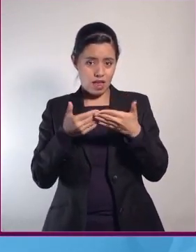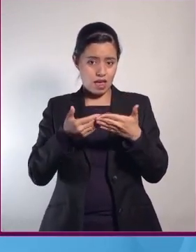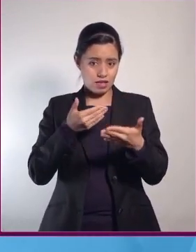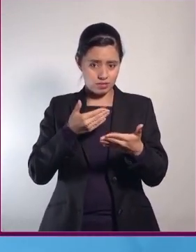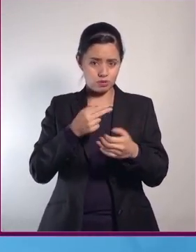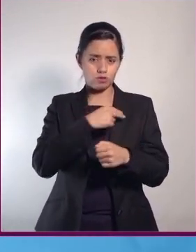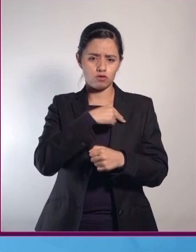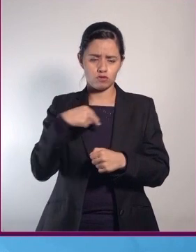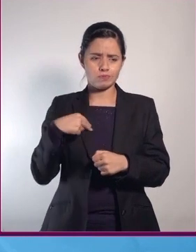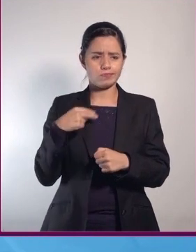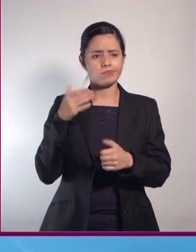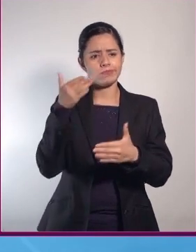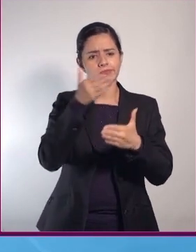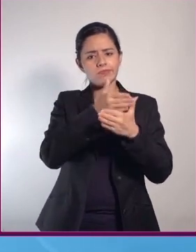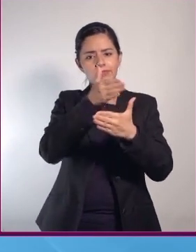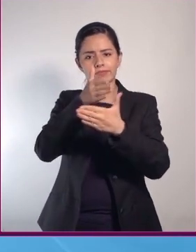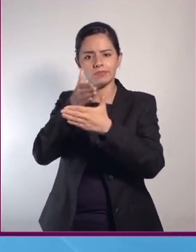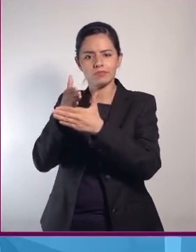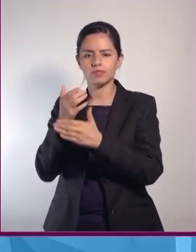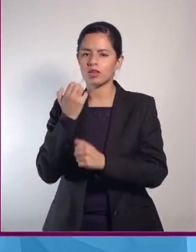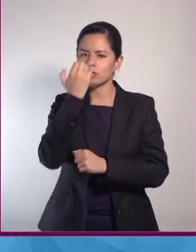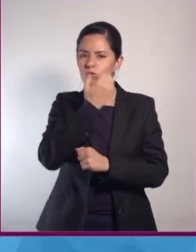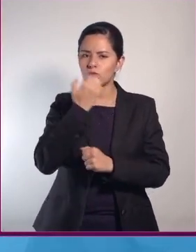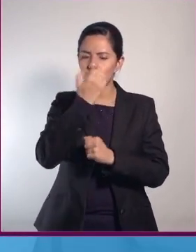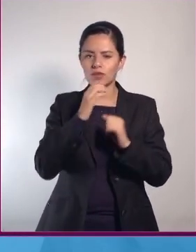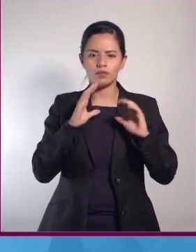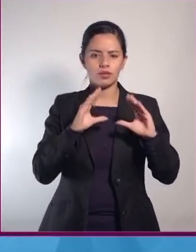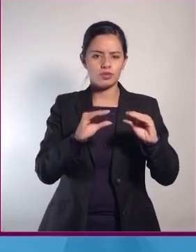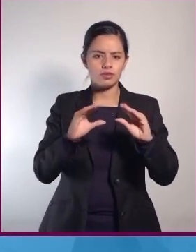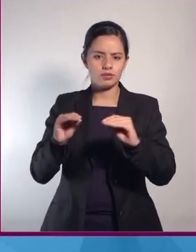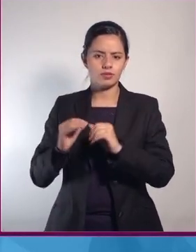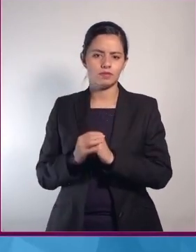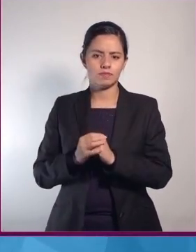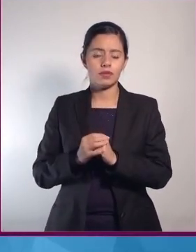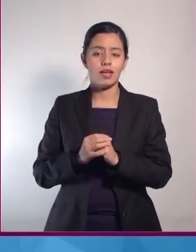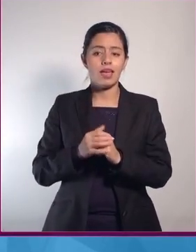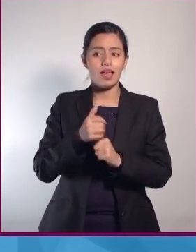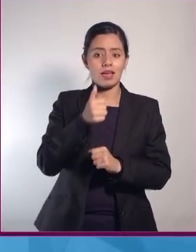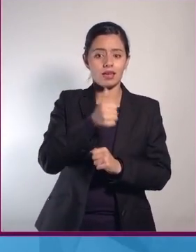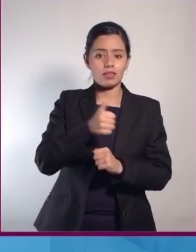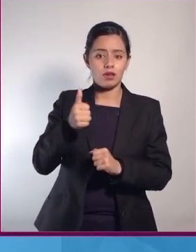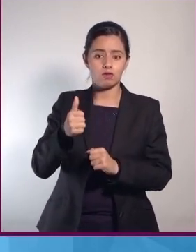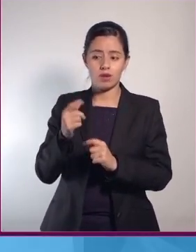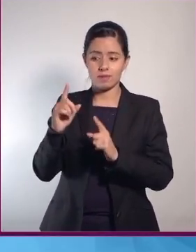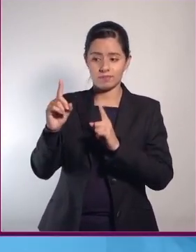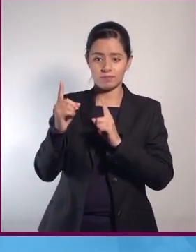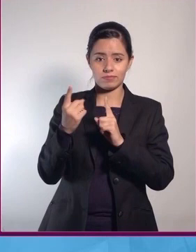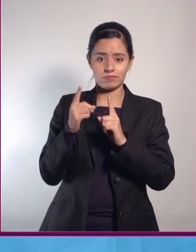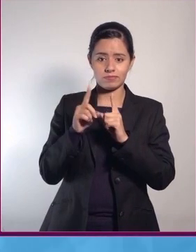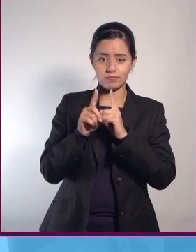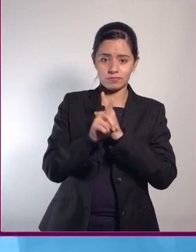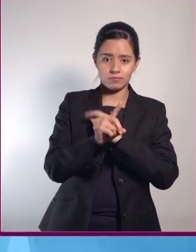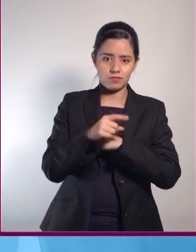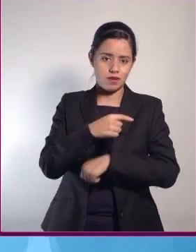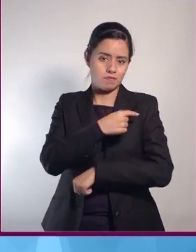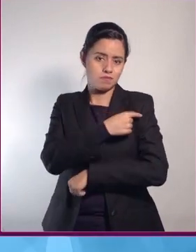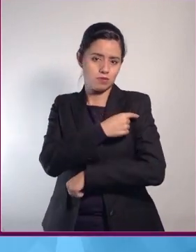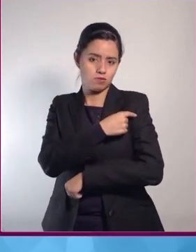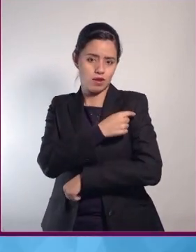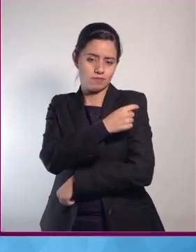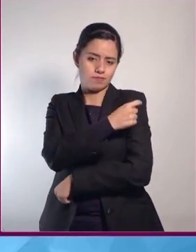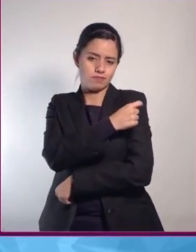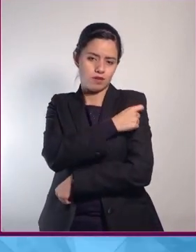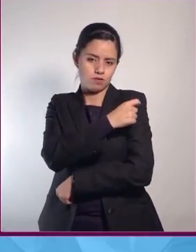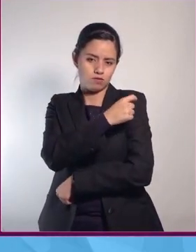a concientizar a los colegios. Cada una entraba y se hacía vacunar en esta parte del brazo.